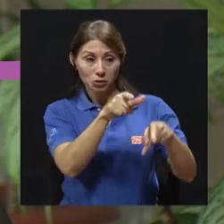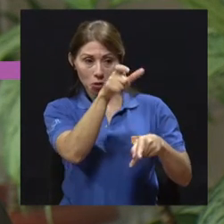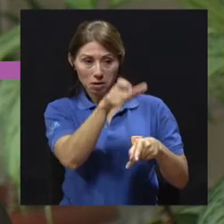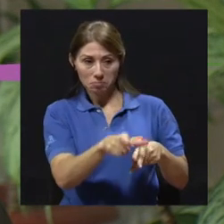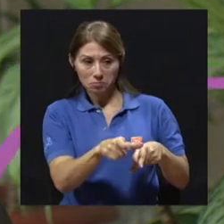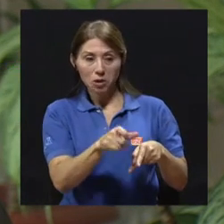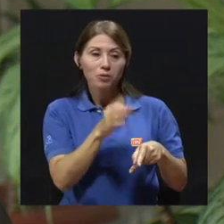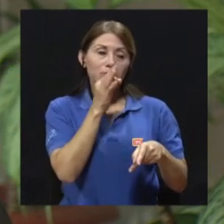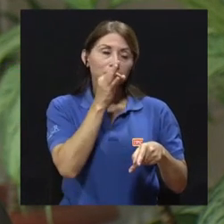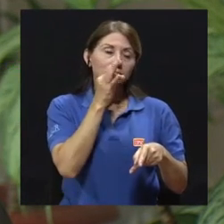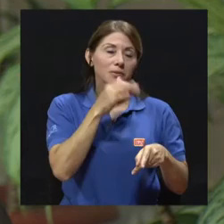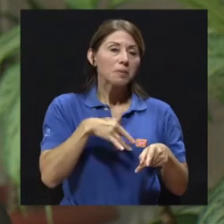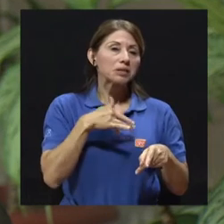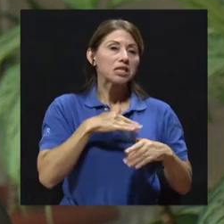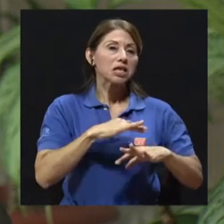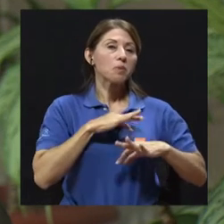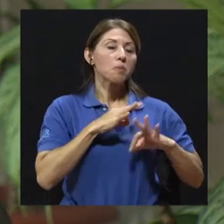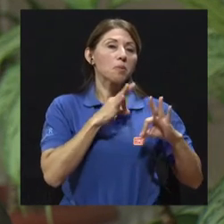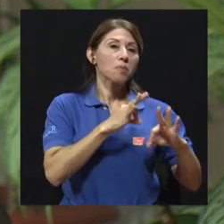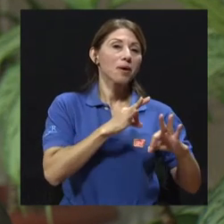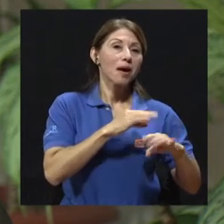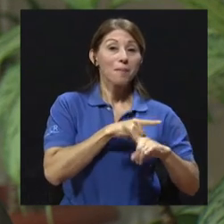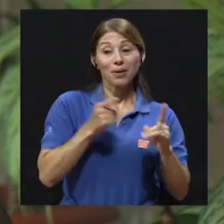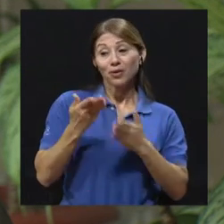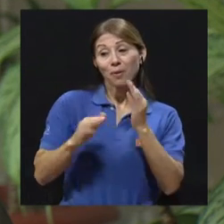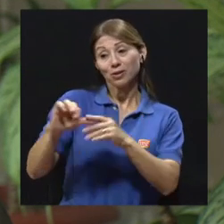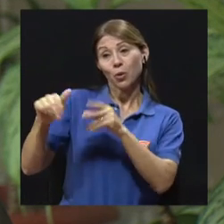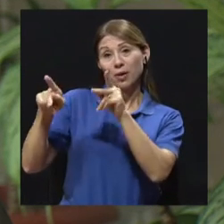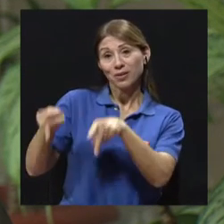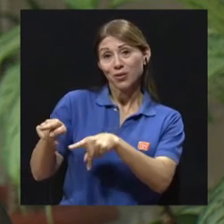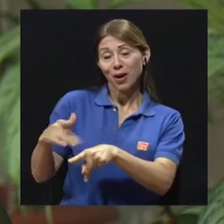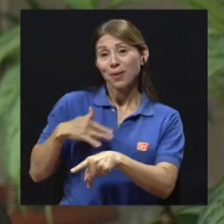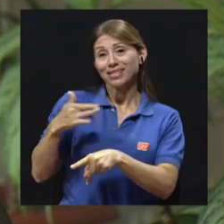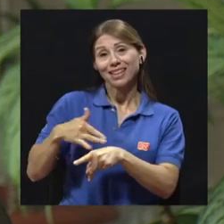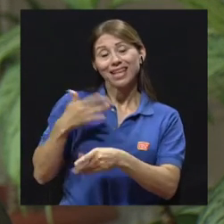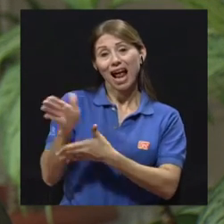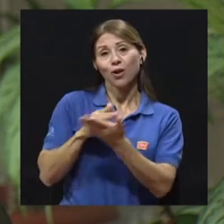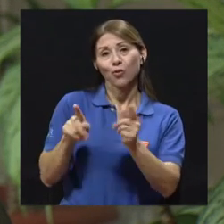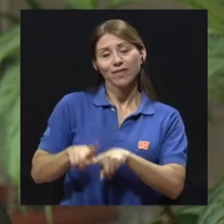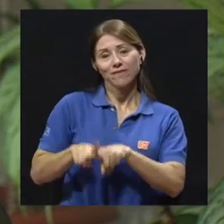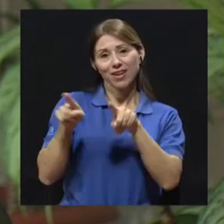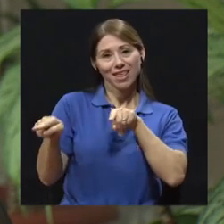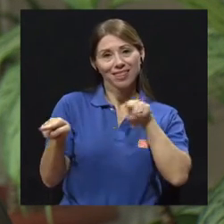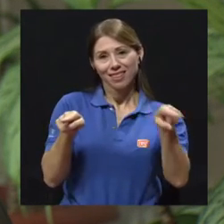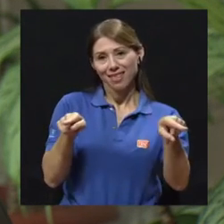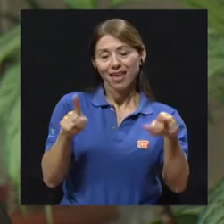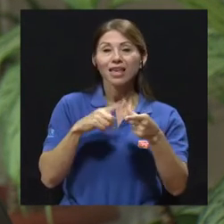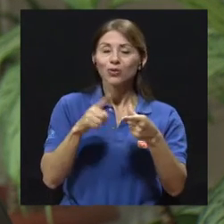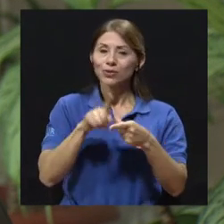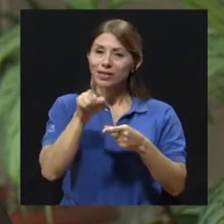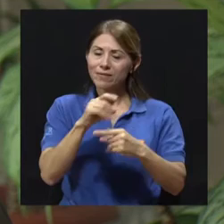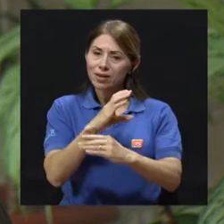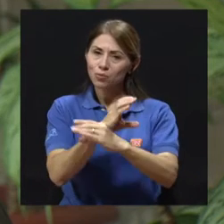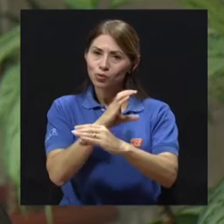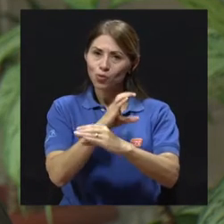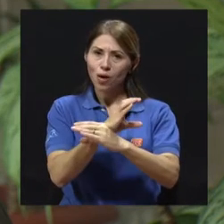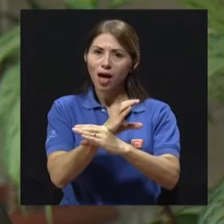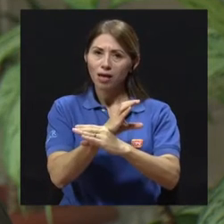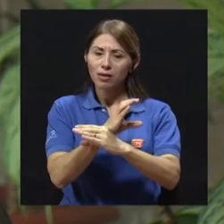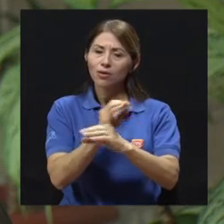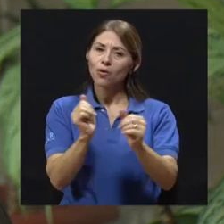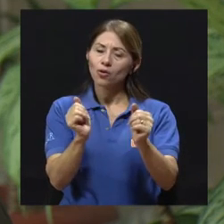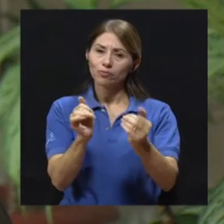ejemplo, vaya a sentir un efecto muy placentero que Pedrito vaya a sentir otra cosa igual, ¿verdad? Entonces, hay que tener mucho